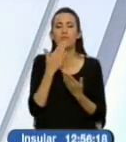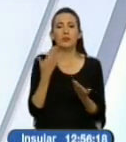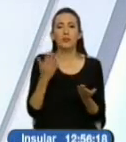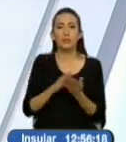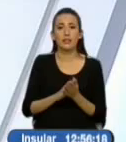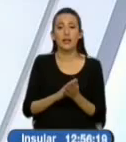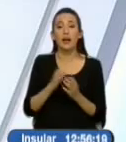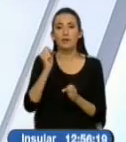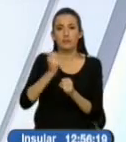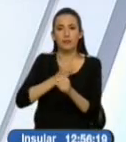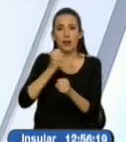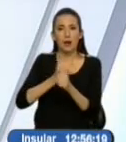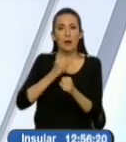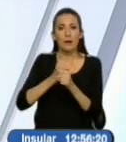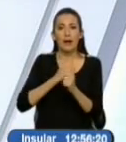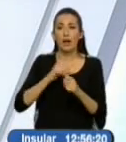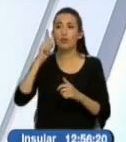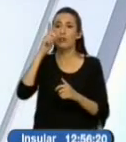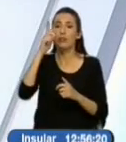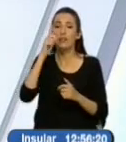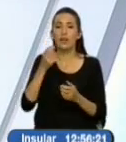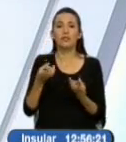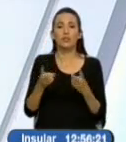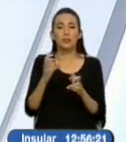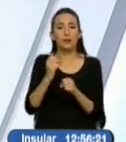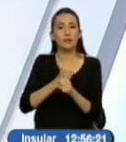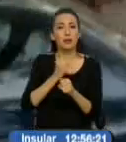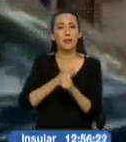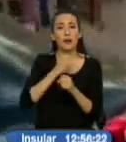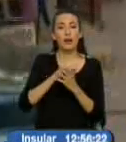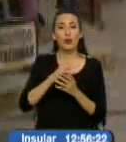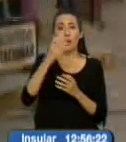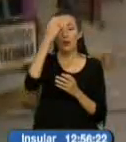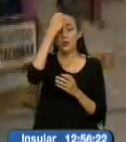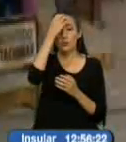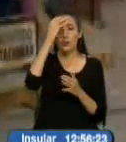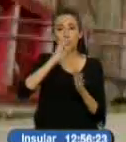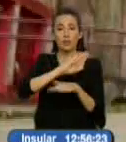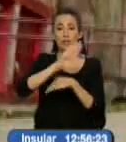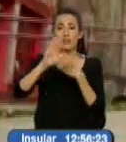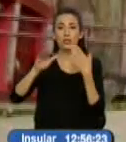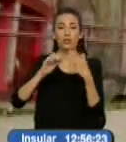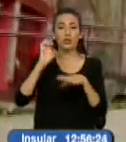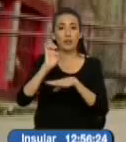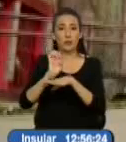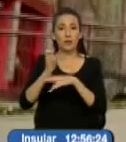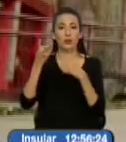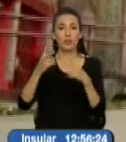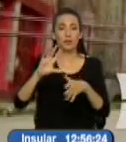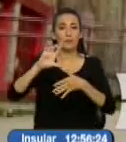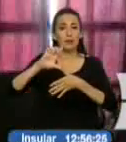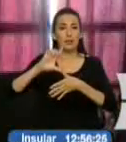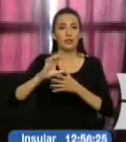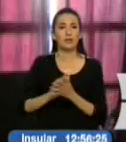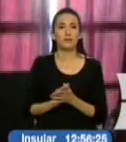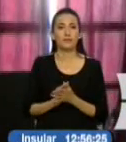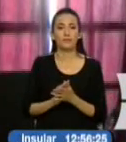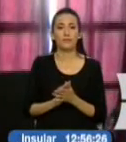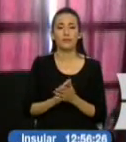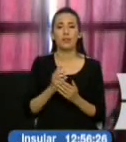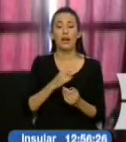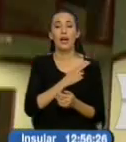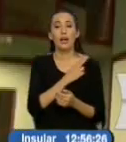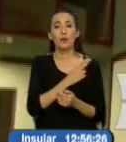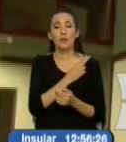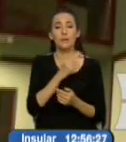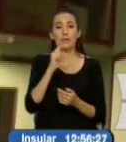trabajo y también liderazgo tanto en nuestro país como en Latinoamérica. Este es el campus de la Universidad Nacional de Quilmes, ubicada en la zona sur